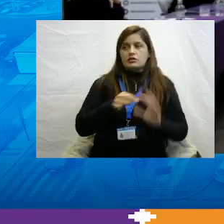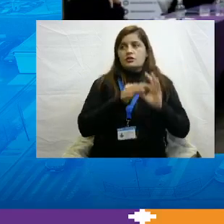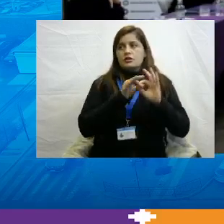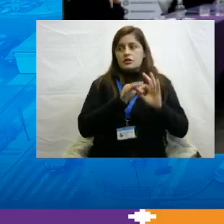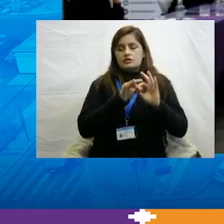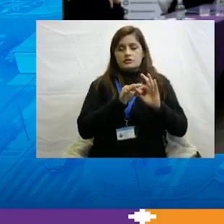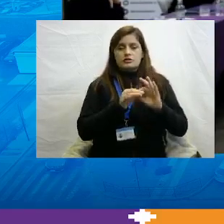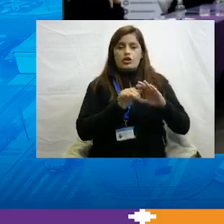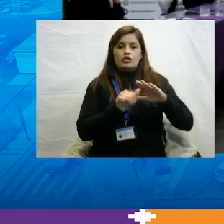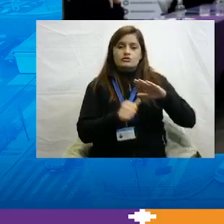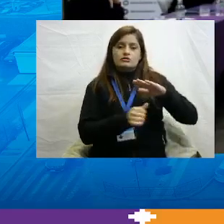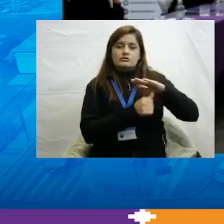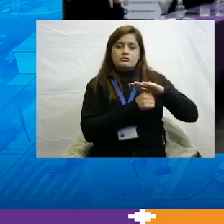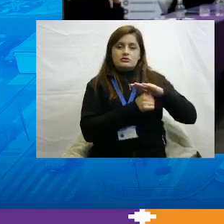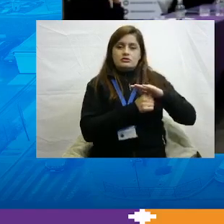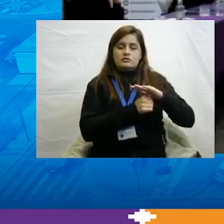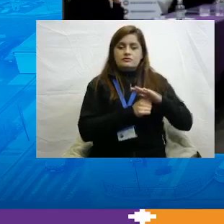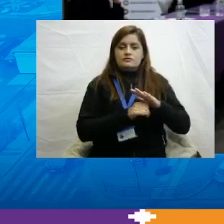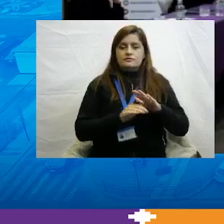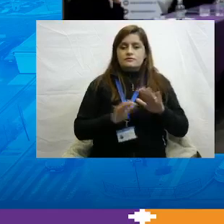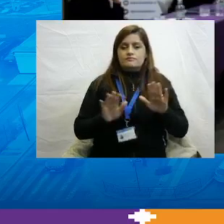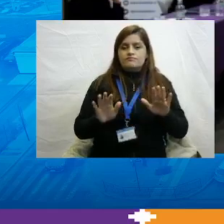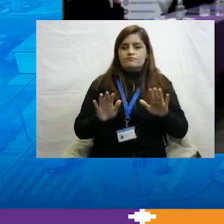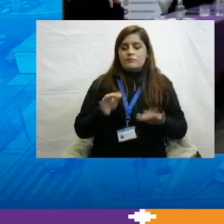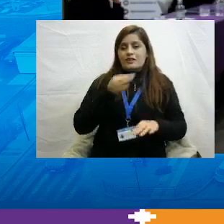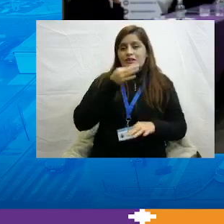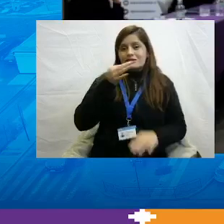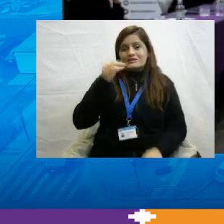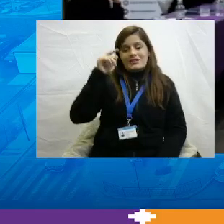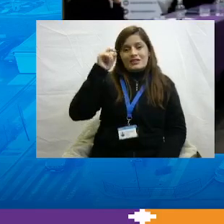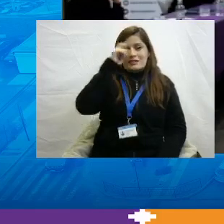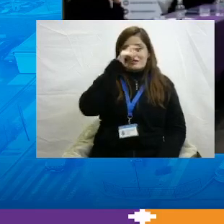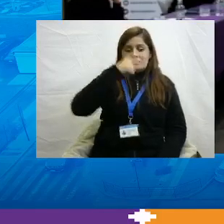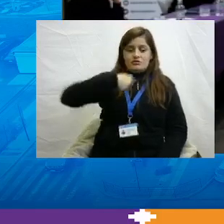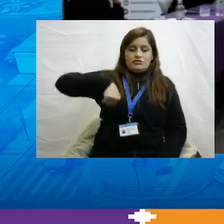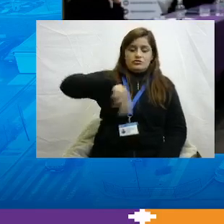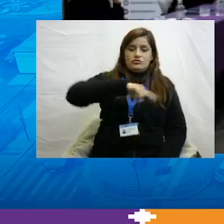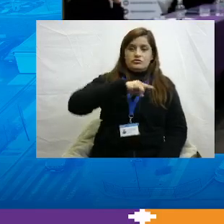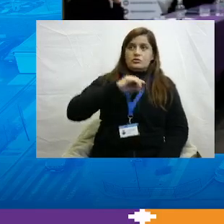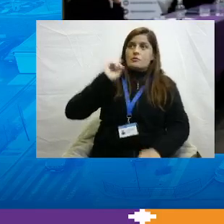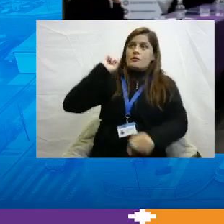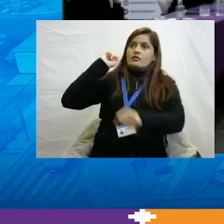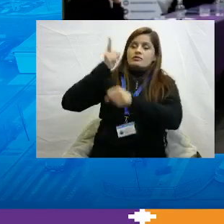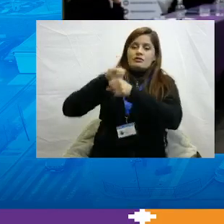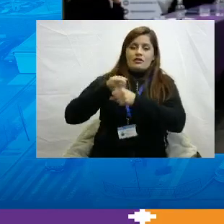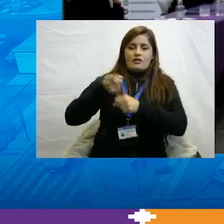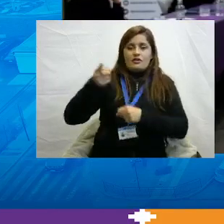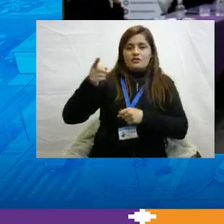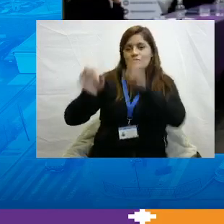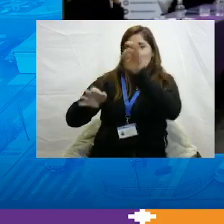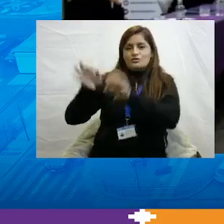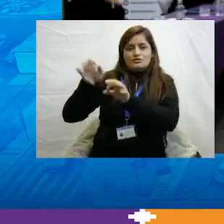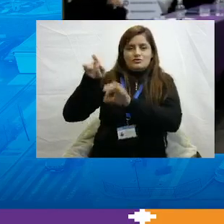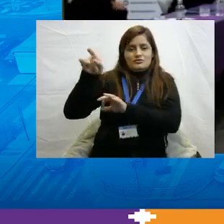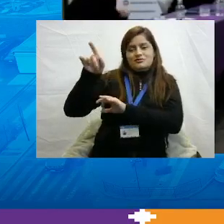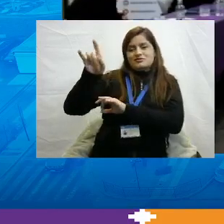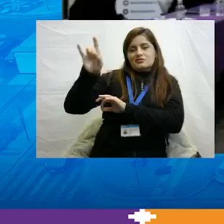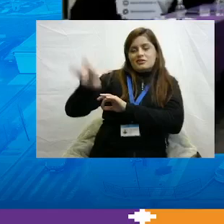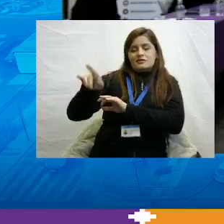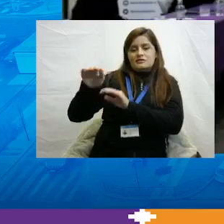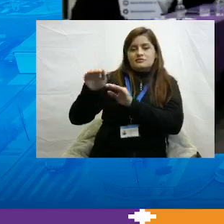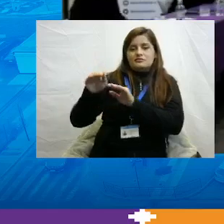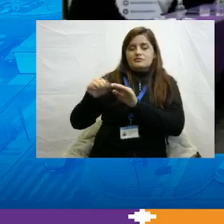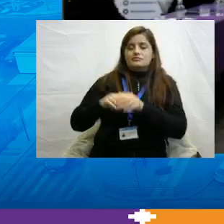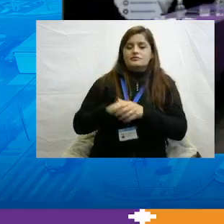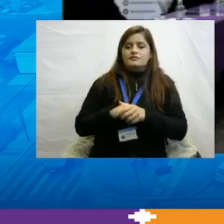Es difícil que nosotros podamos fijar los criterios al tribunal. Ahí hay una contraparte autónoma también. Sin